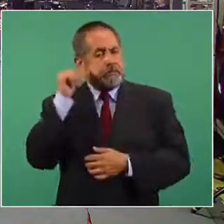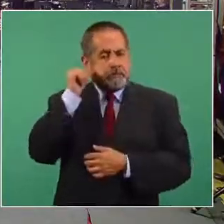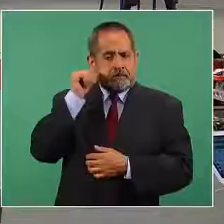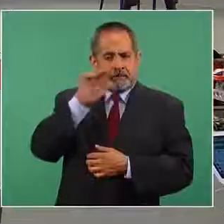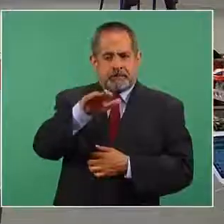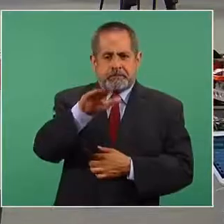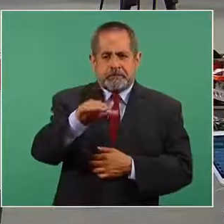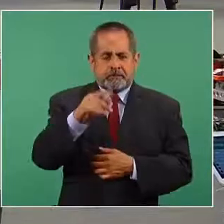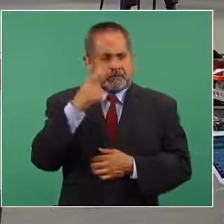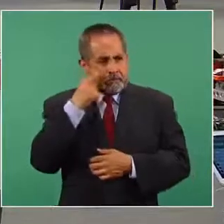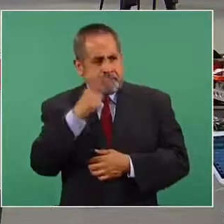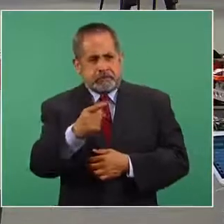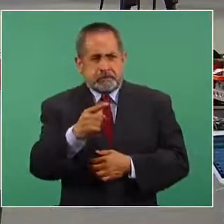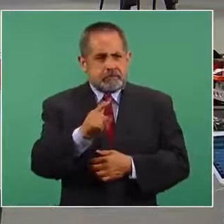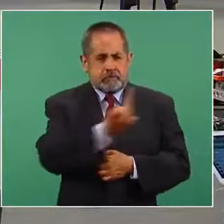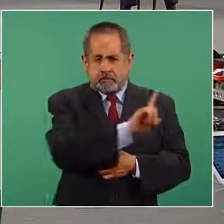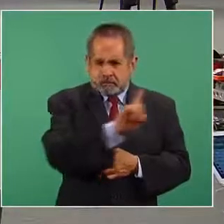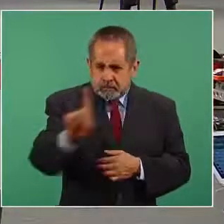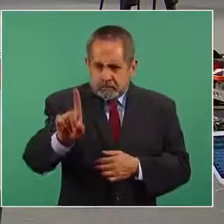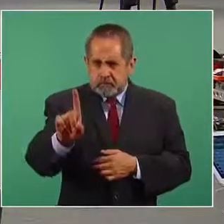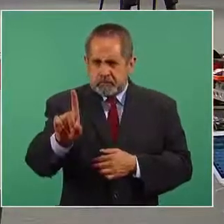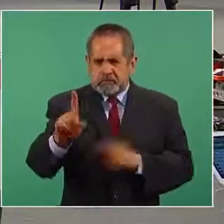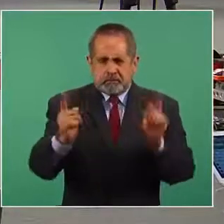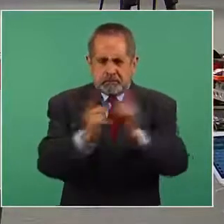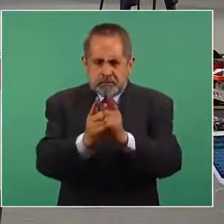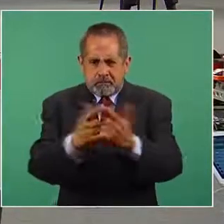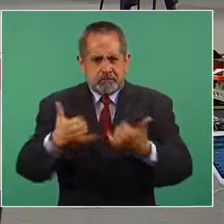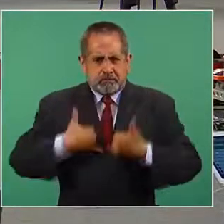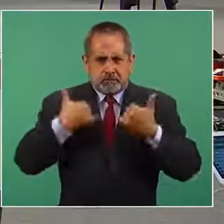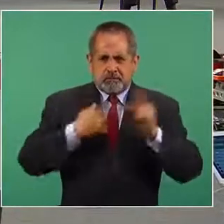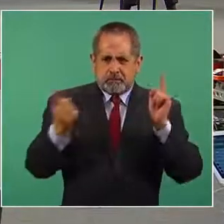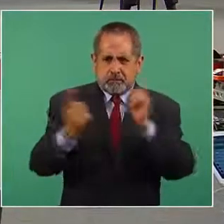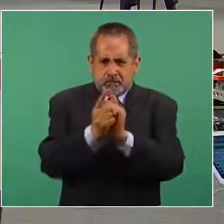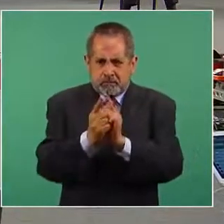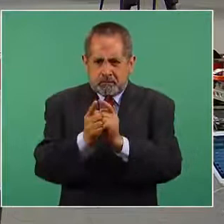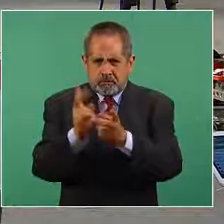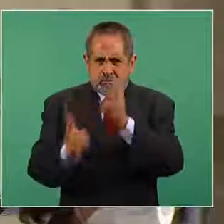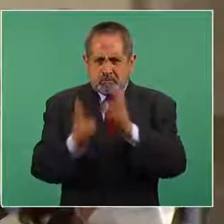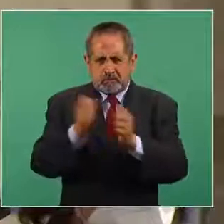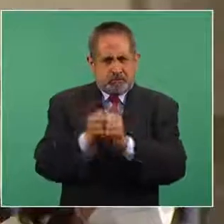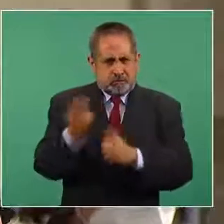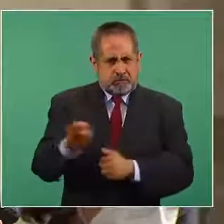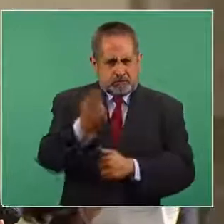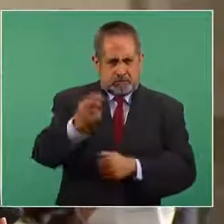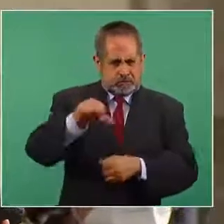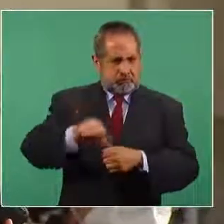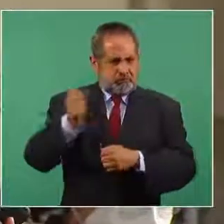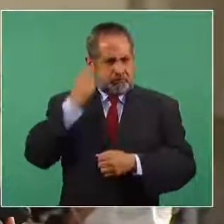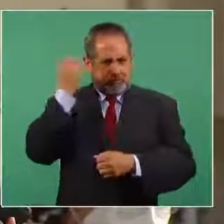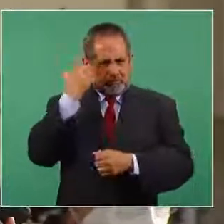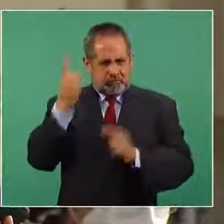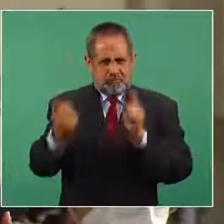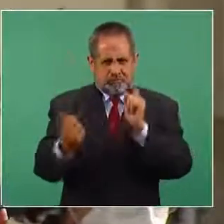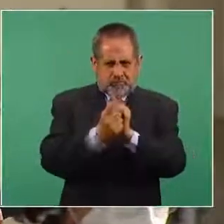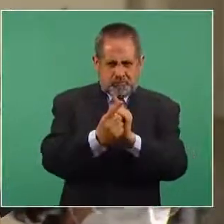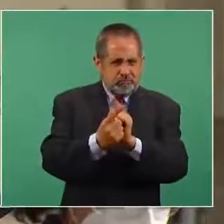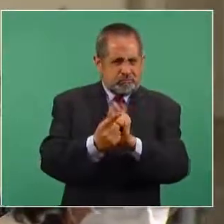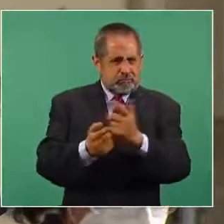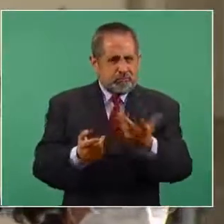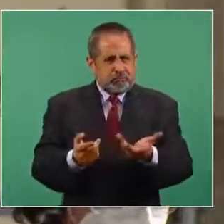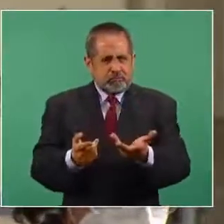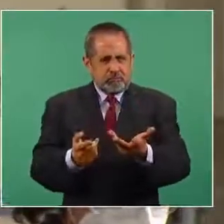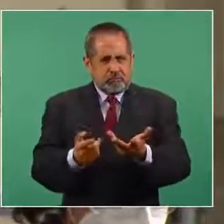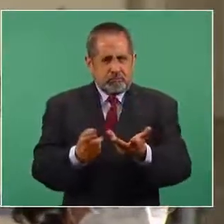cómo ingresó y llegó hasta usted un joven y se le acercó desde aquí en la conferencia matutina, pues